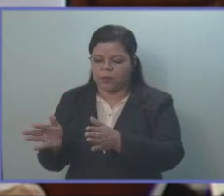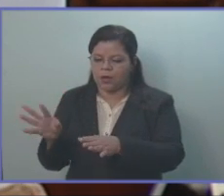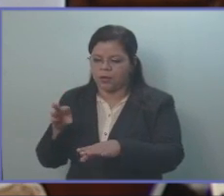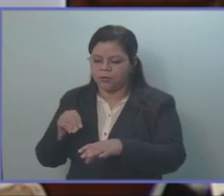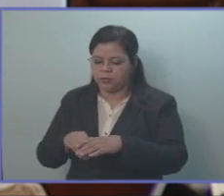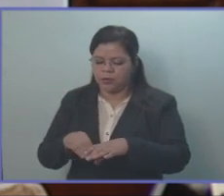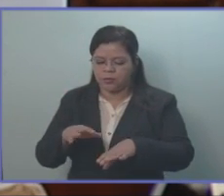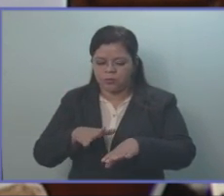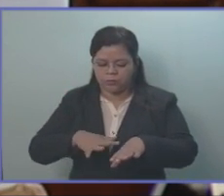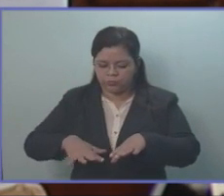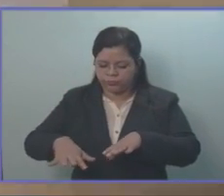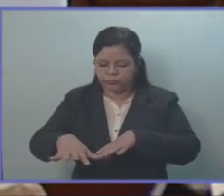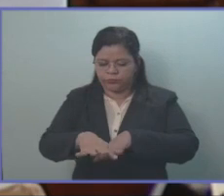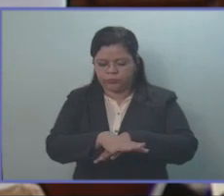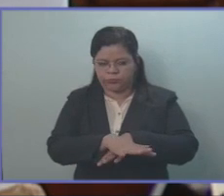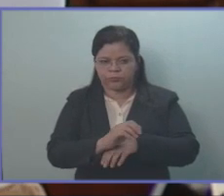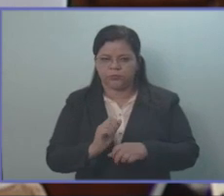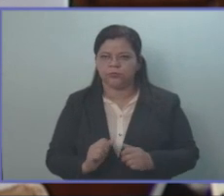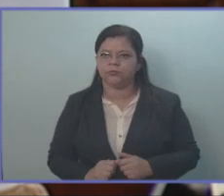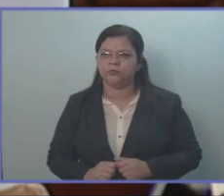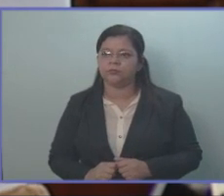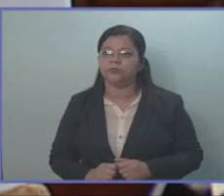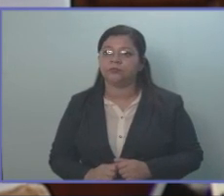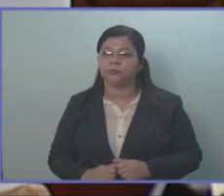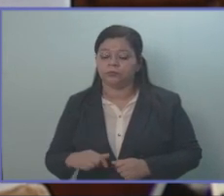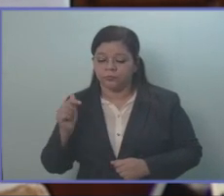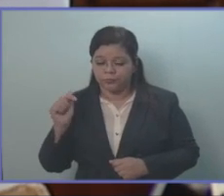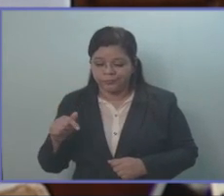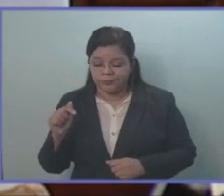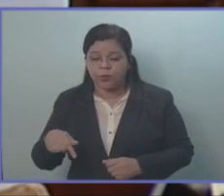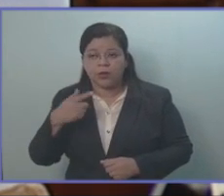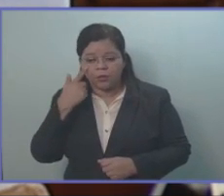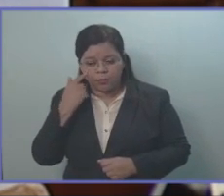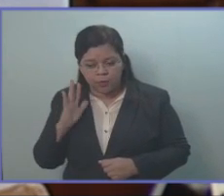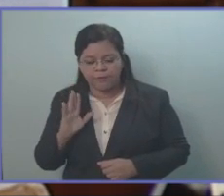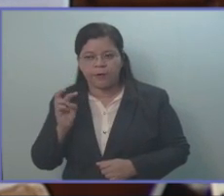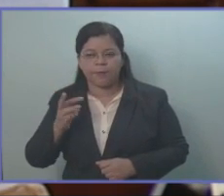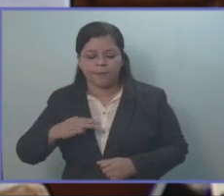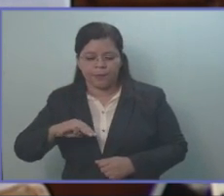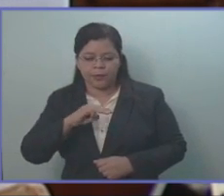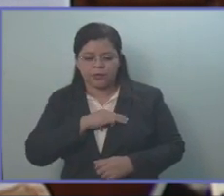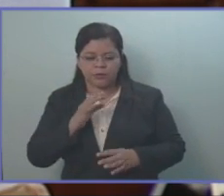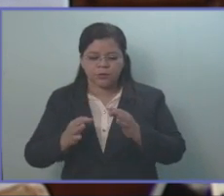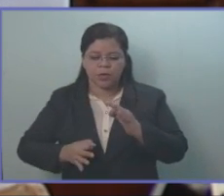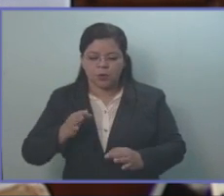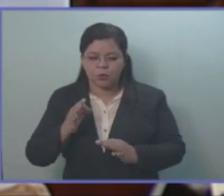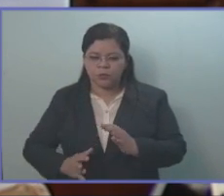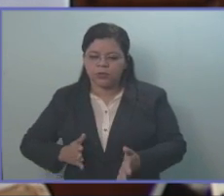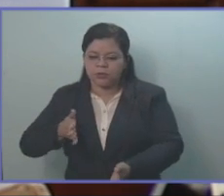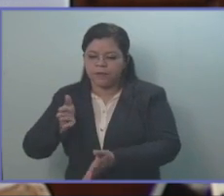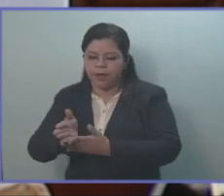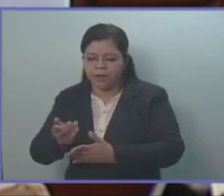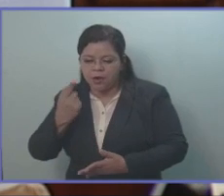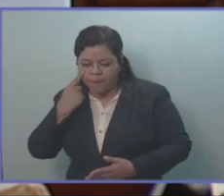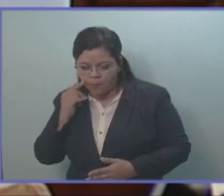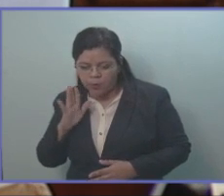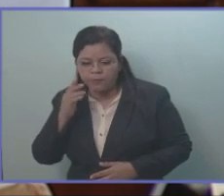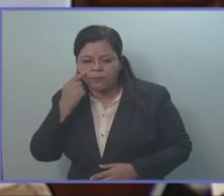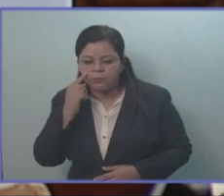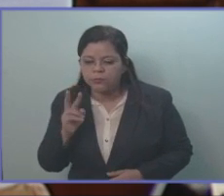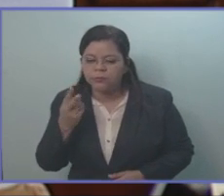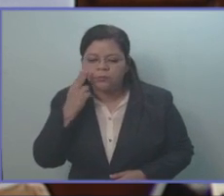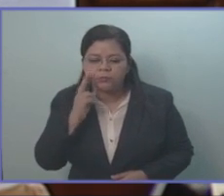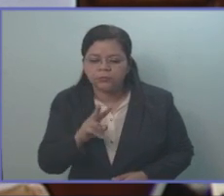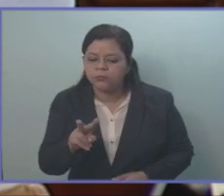del perímetro en mención, lo cual será verificado por el Ministerio de Justicia y Seguridad Pública. En